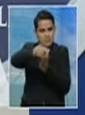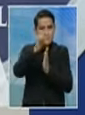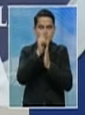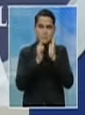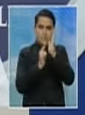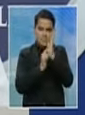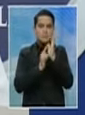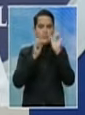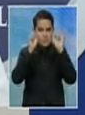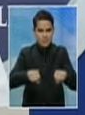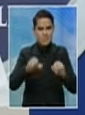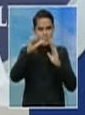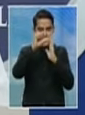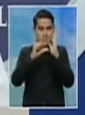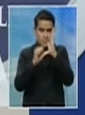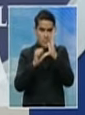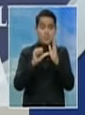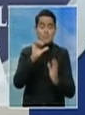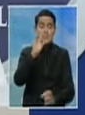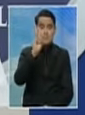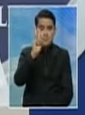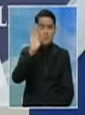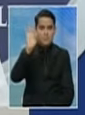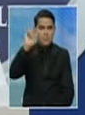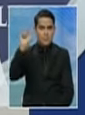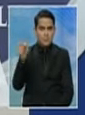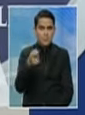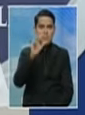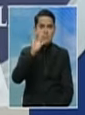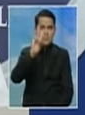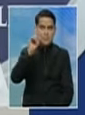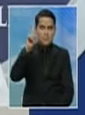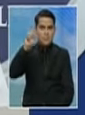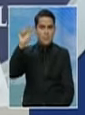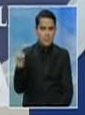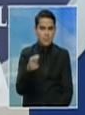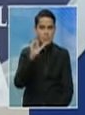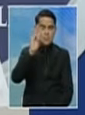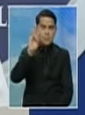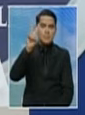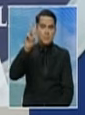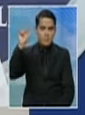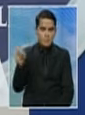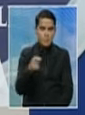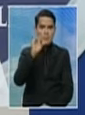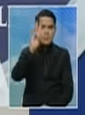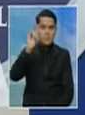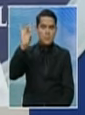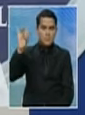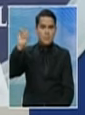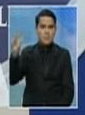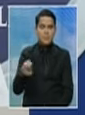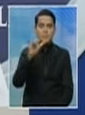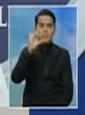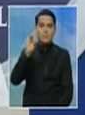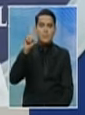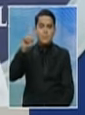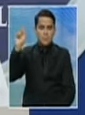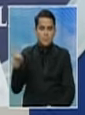establecidas en los artículos 69, 71, 72, 78,